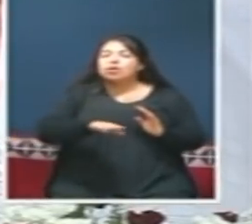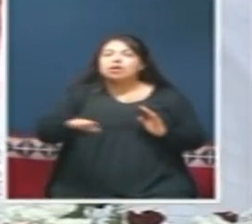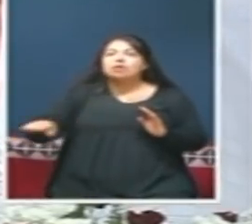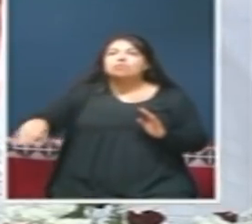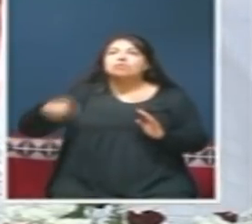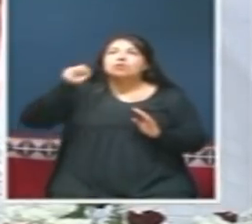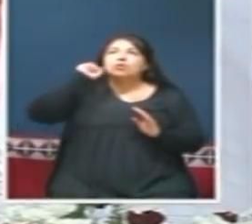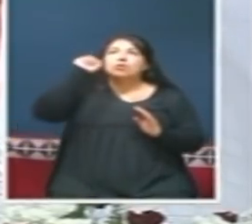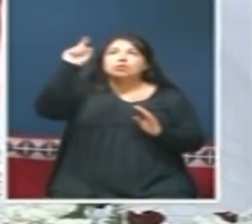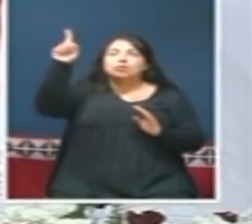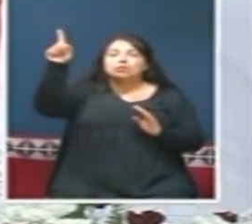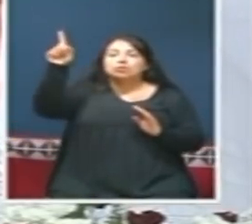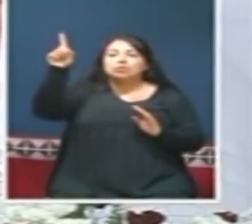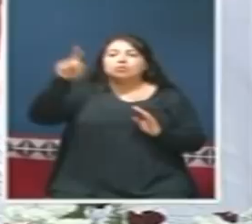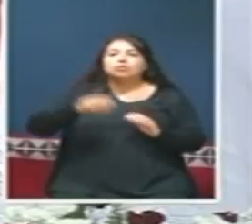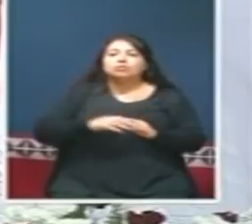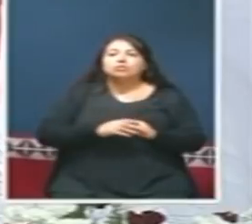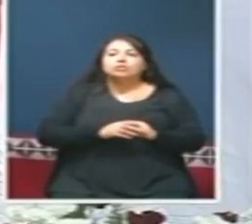pueblo.